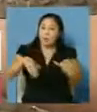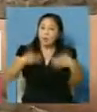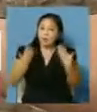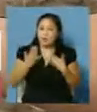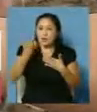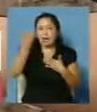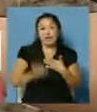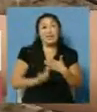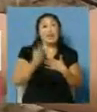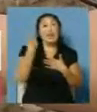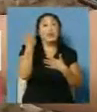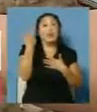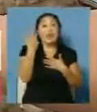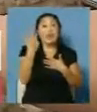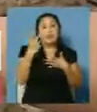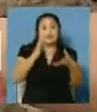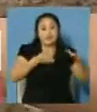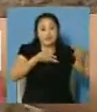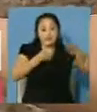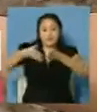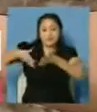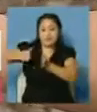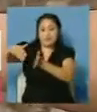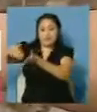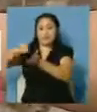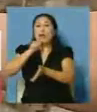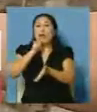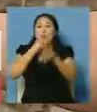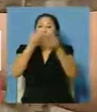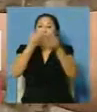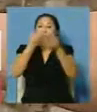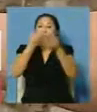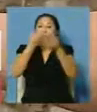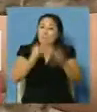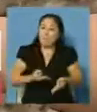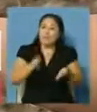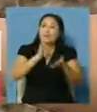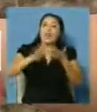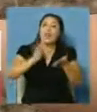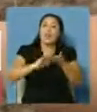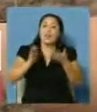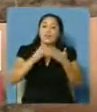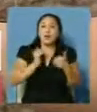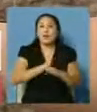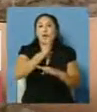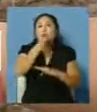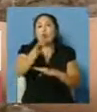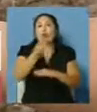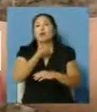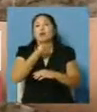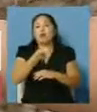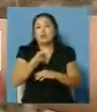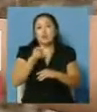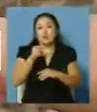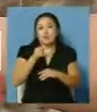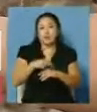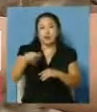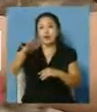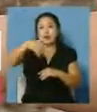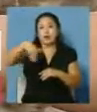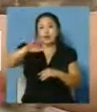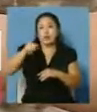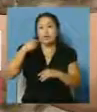ahora tenemos tres flujos, ¿no?, de agua de alta calidad que llegan acá a